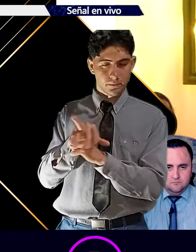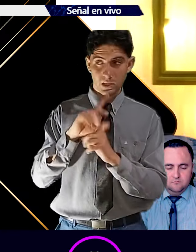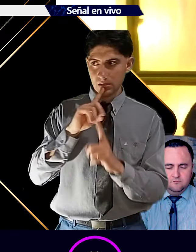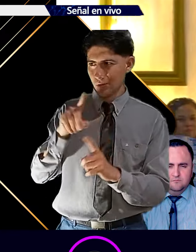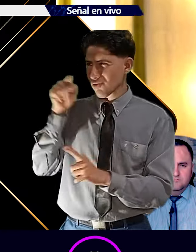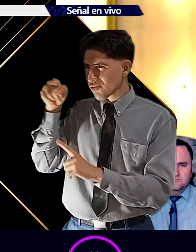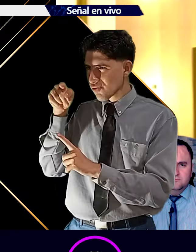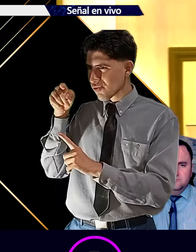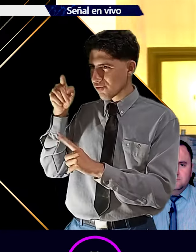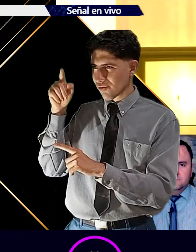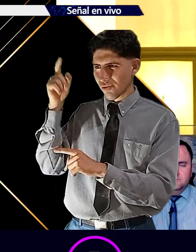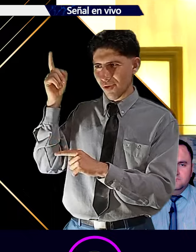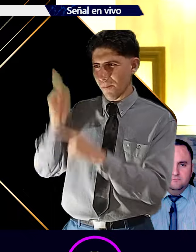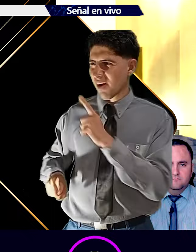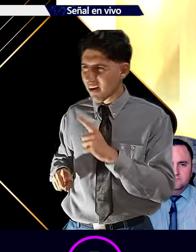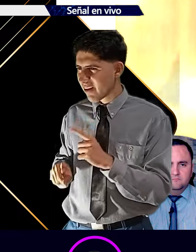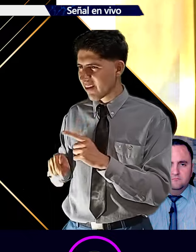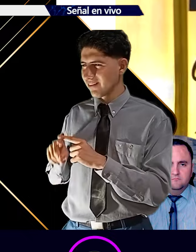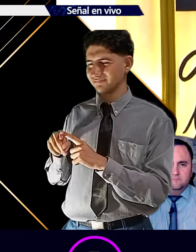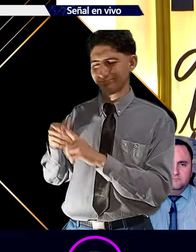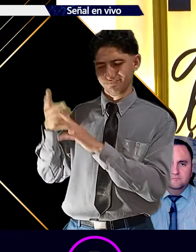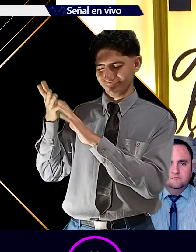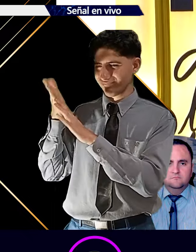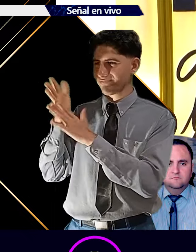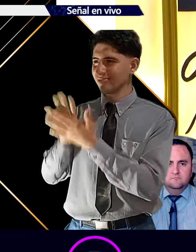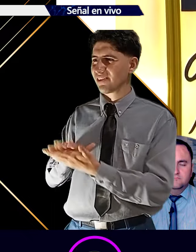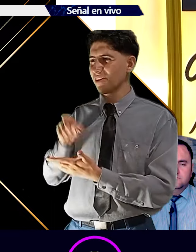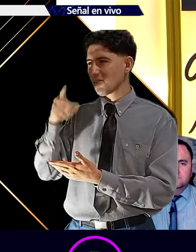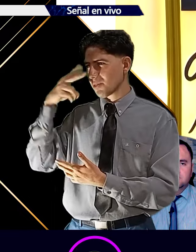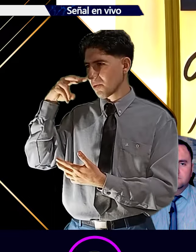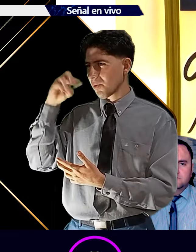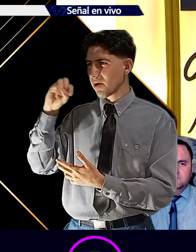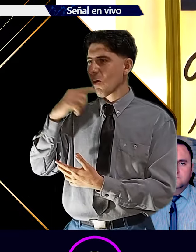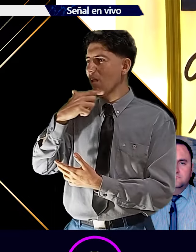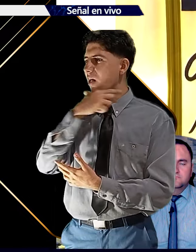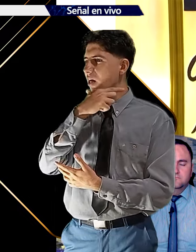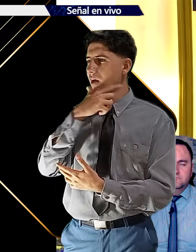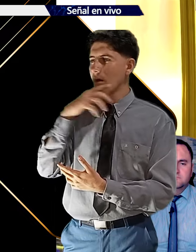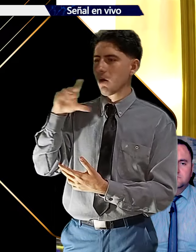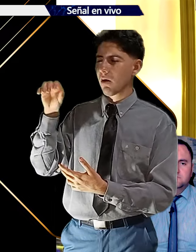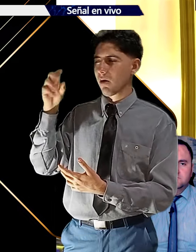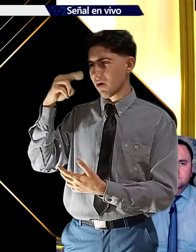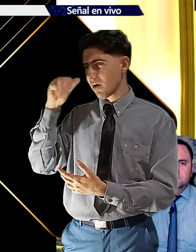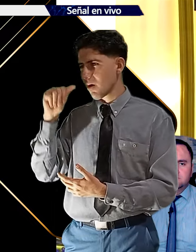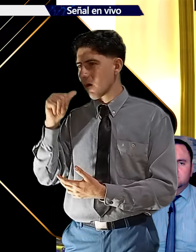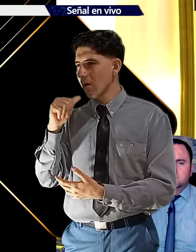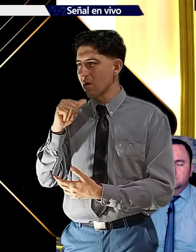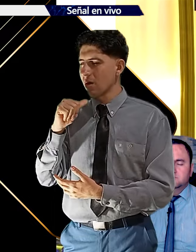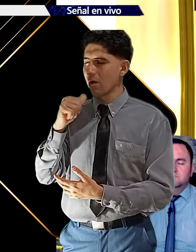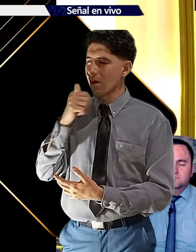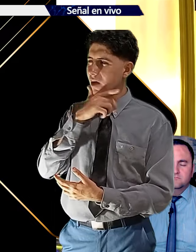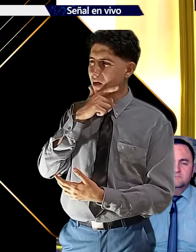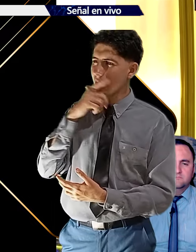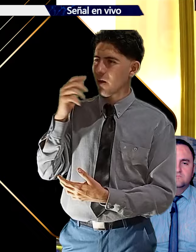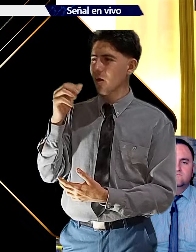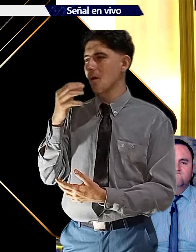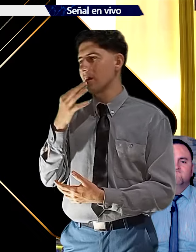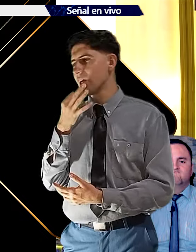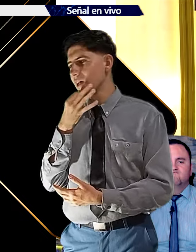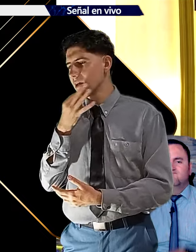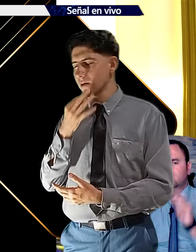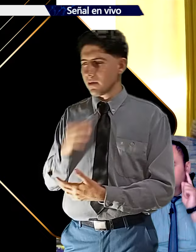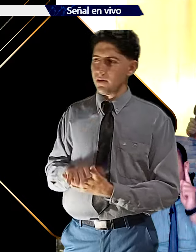el diablo te dice: no vas a poder, tu hijo se va a desviar sexualmente, tu hija te